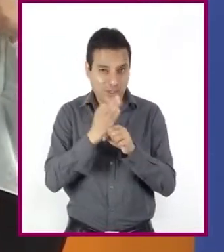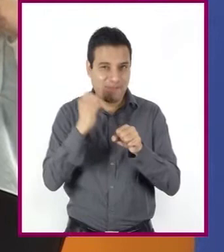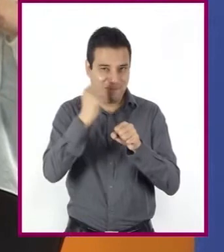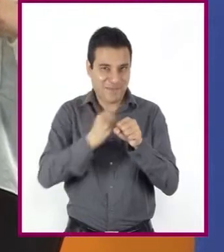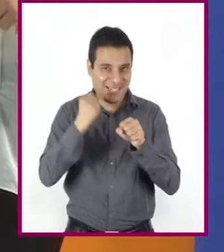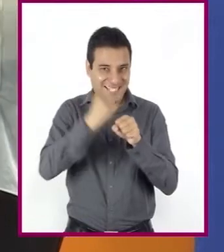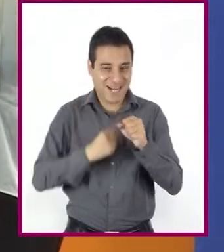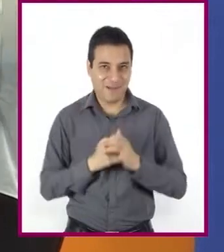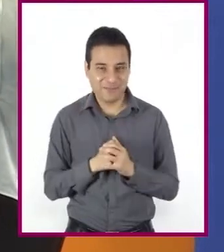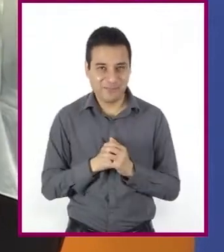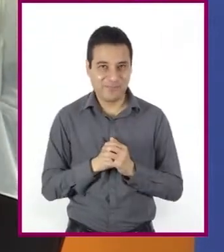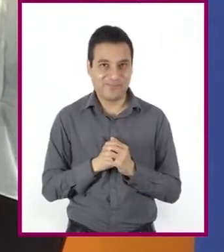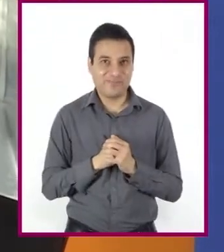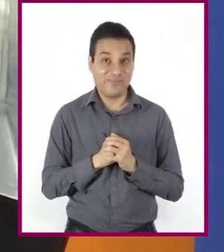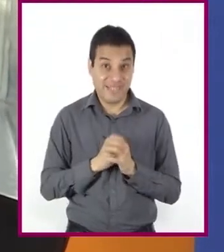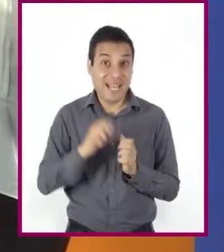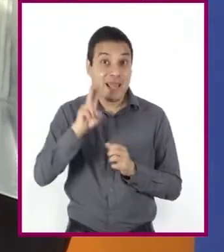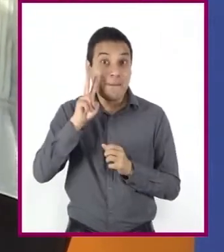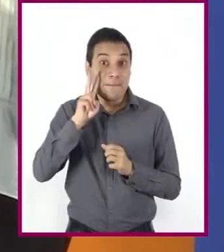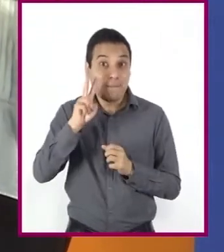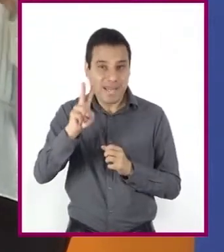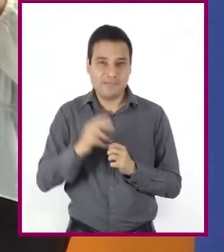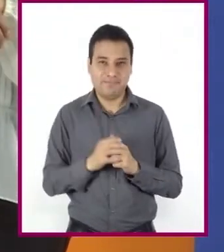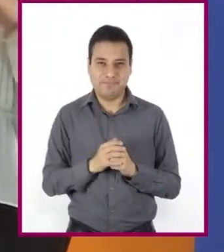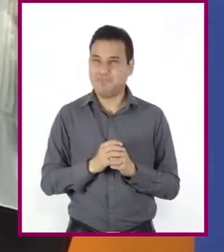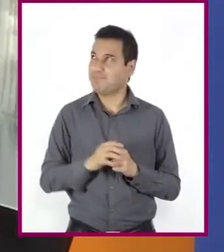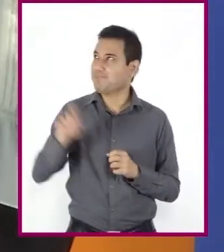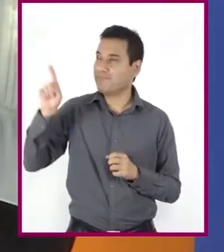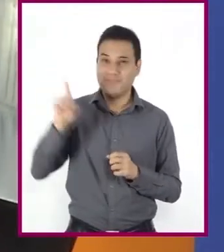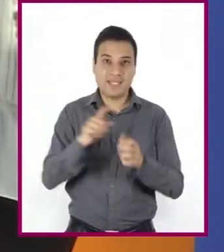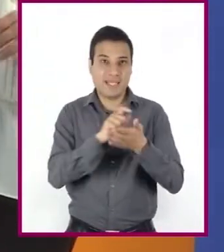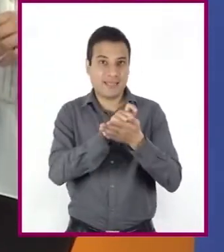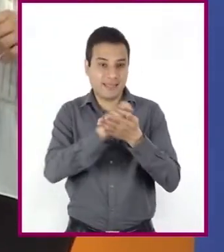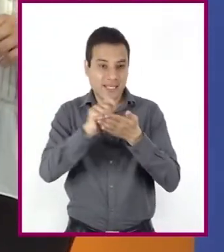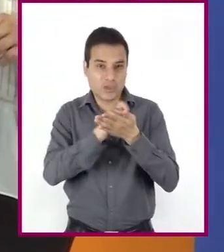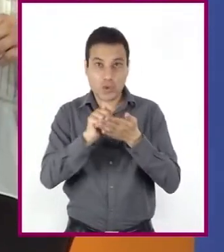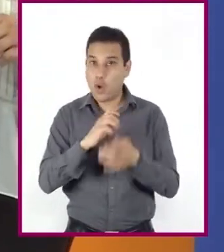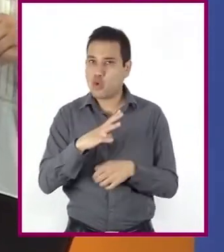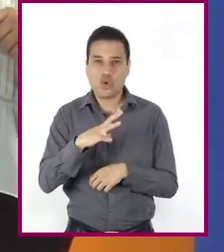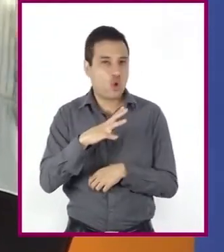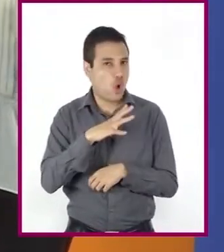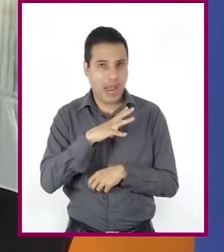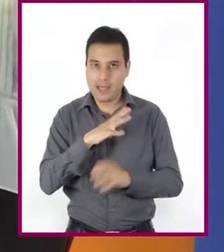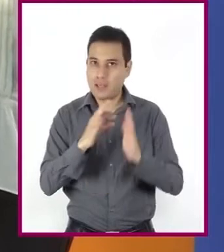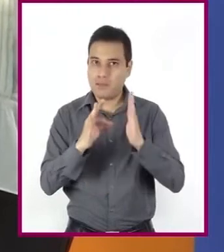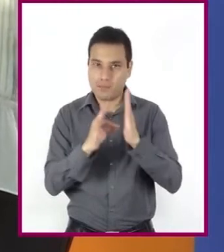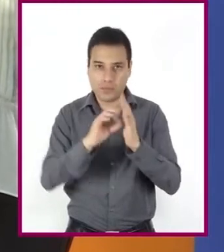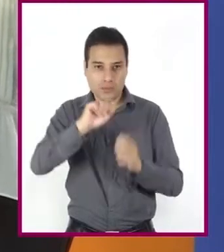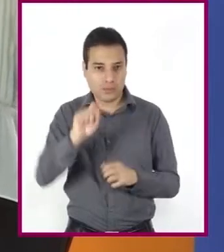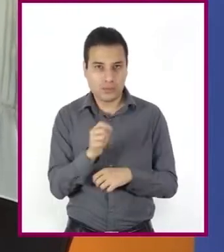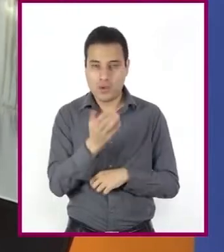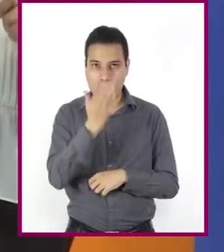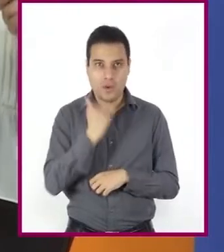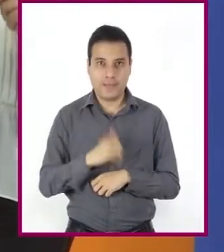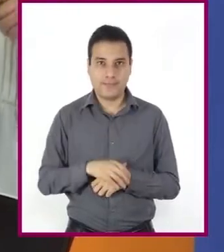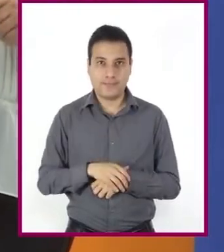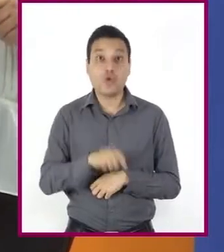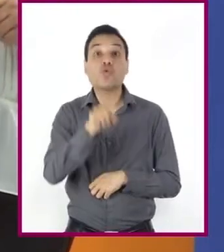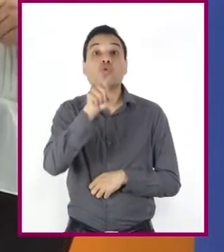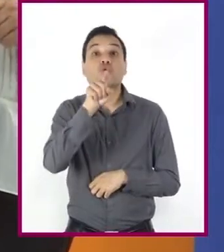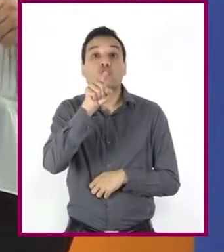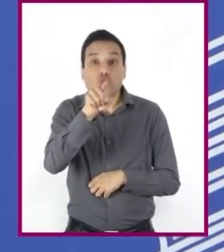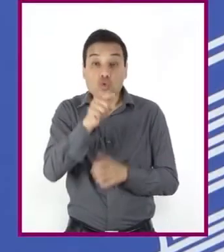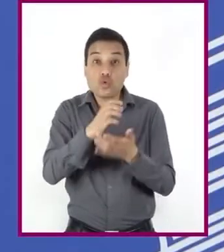ahora. Observen el siguiente texto. No tiene ningún signo de puntuación. El reto es que ustedes en